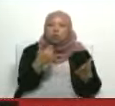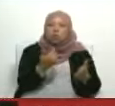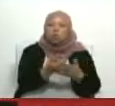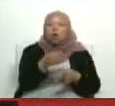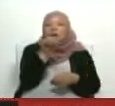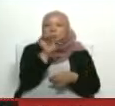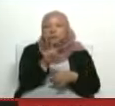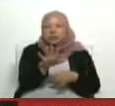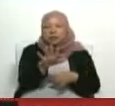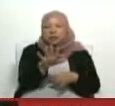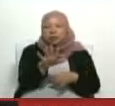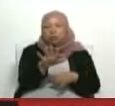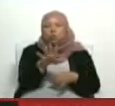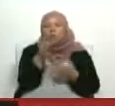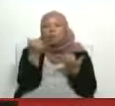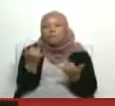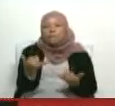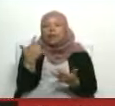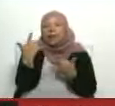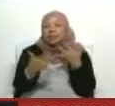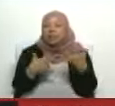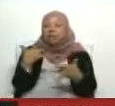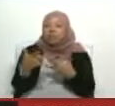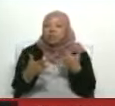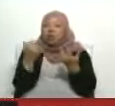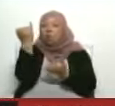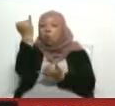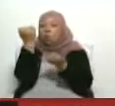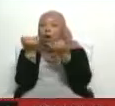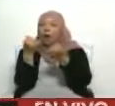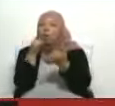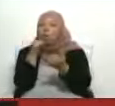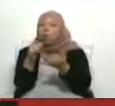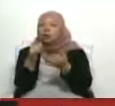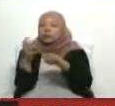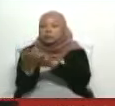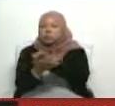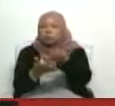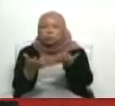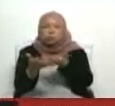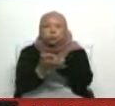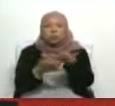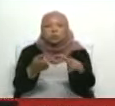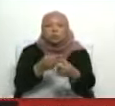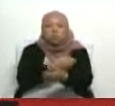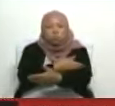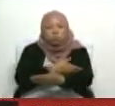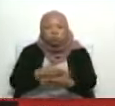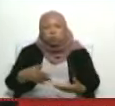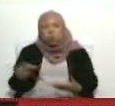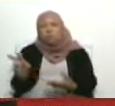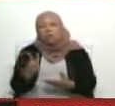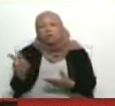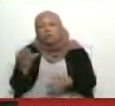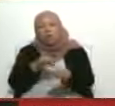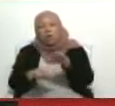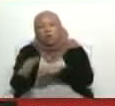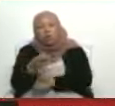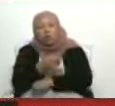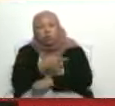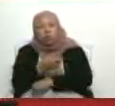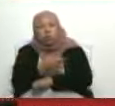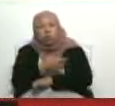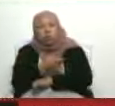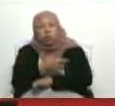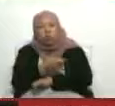cinco momentos y acciones terroristas criminales para bañar de sangre a Venezuela. Yo